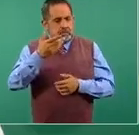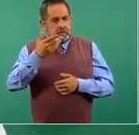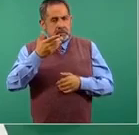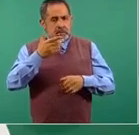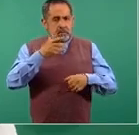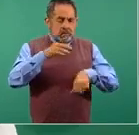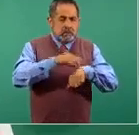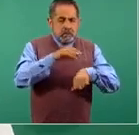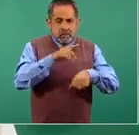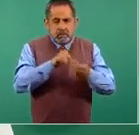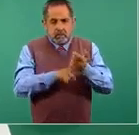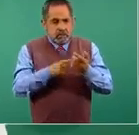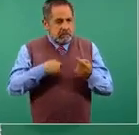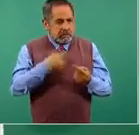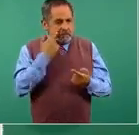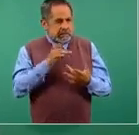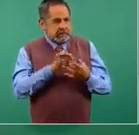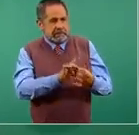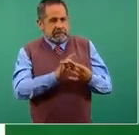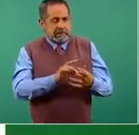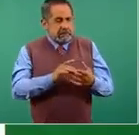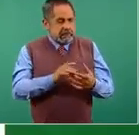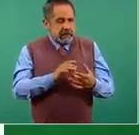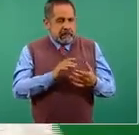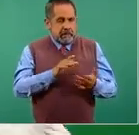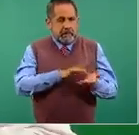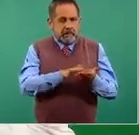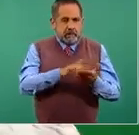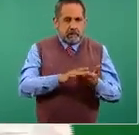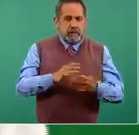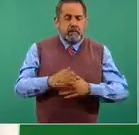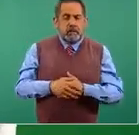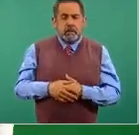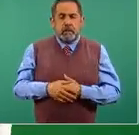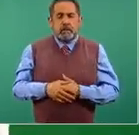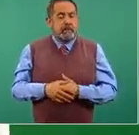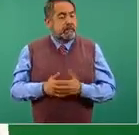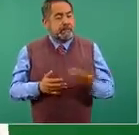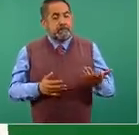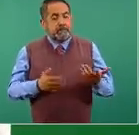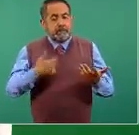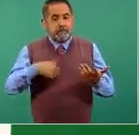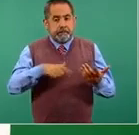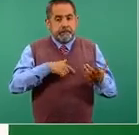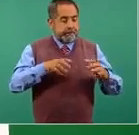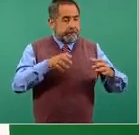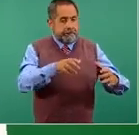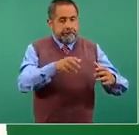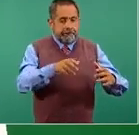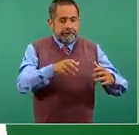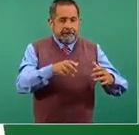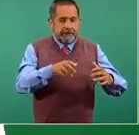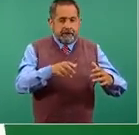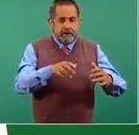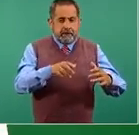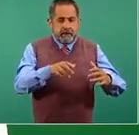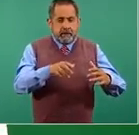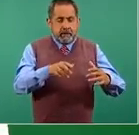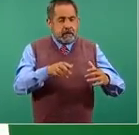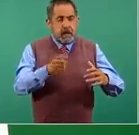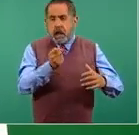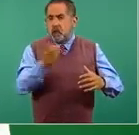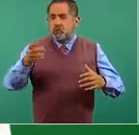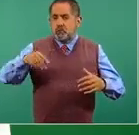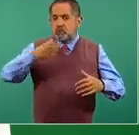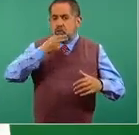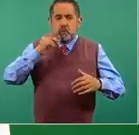es natural que a veces nos inclinamos, me refiero no a nosotros en el Ejecutivo, sino estoy pensando en varios de los